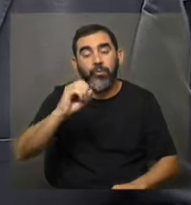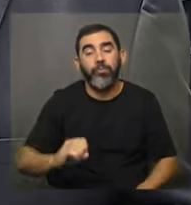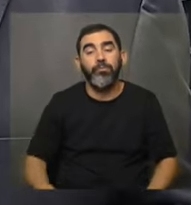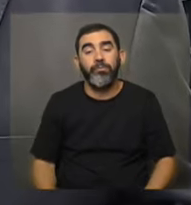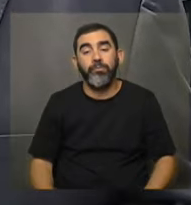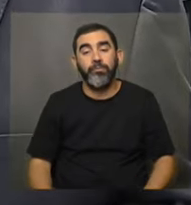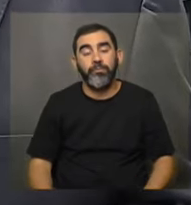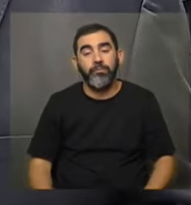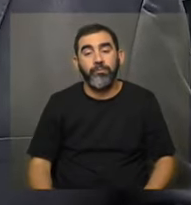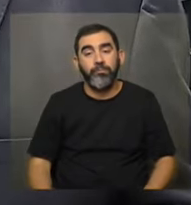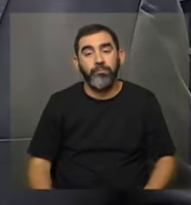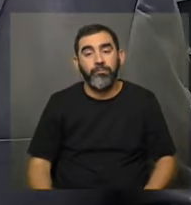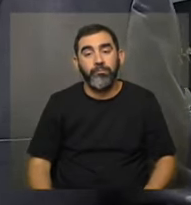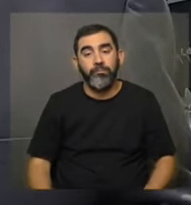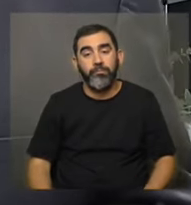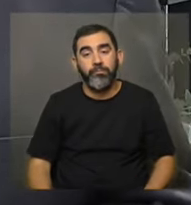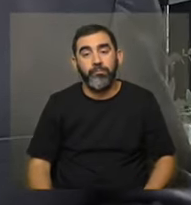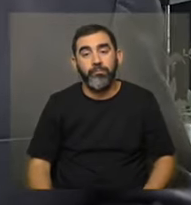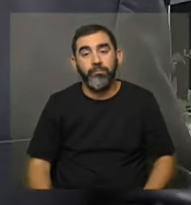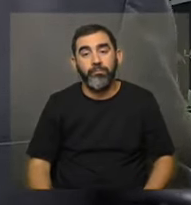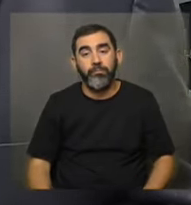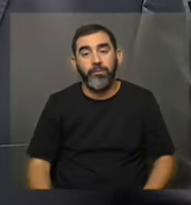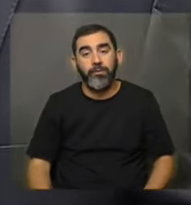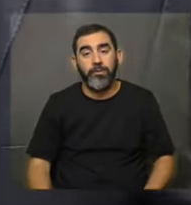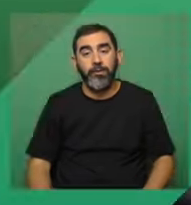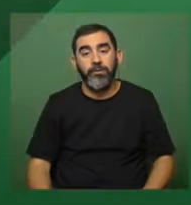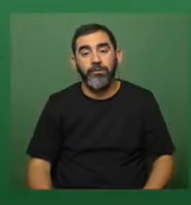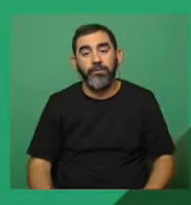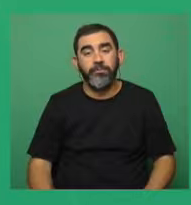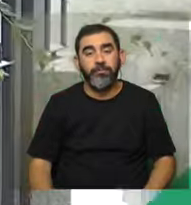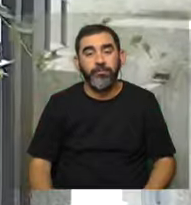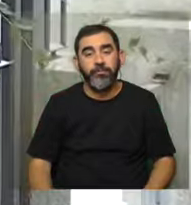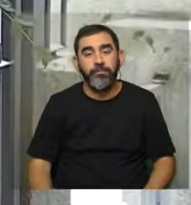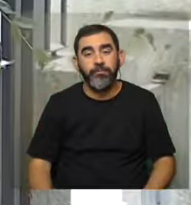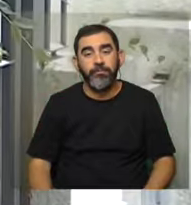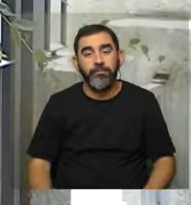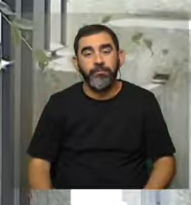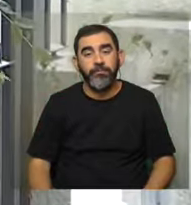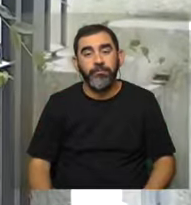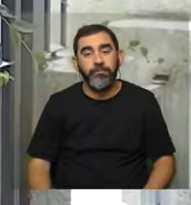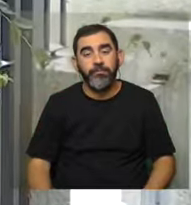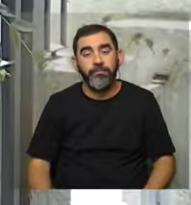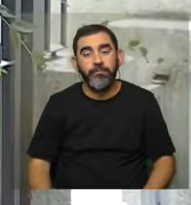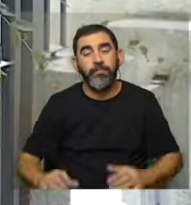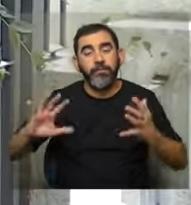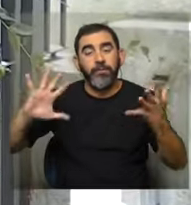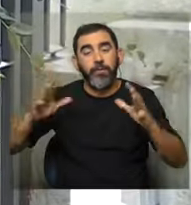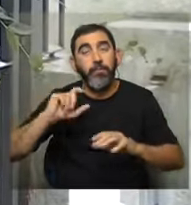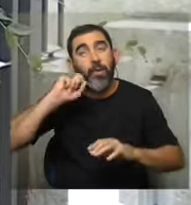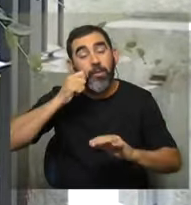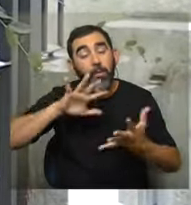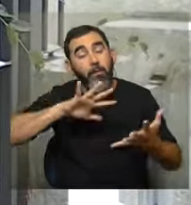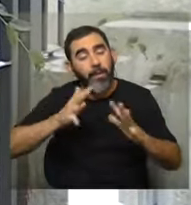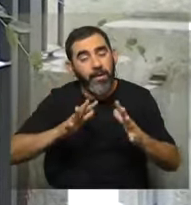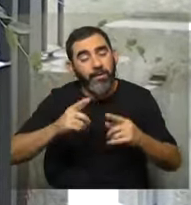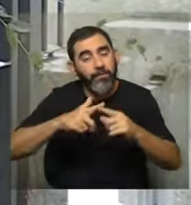jurkovic Fede Qué tal Buen mediodía adelante Hola josema exactamente y parece que el tiempo va a acompañar esto que